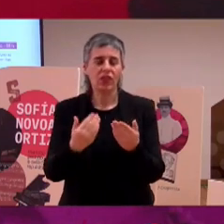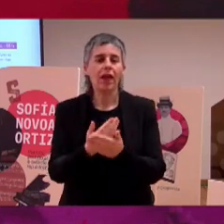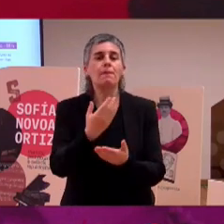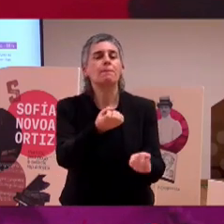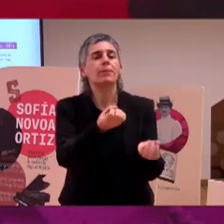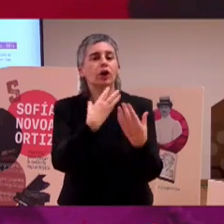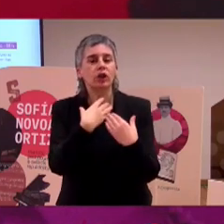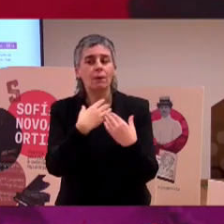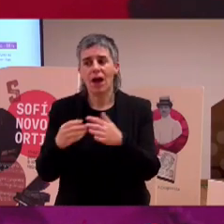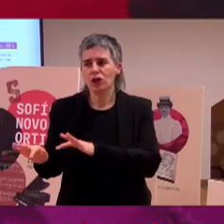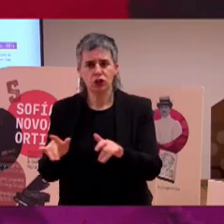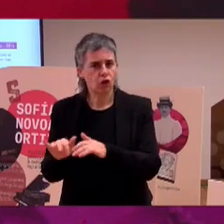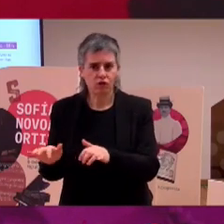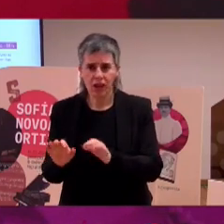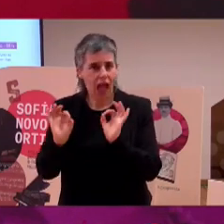que Sofía